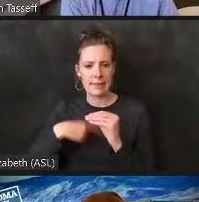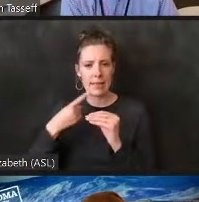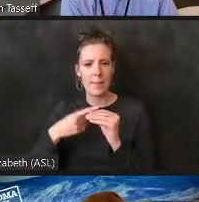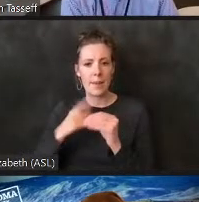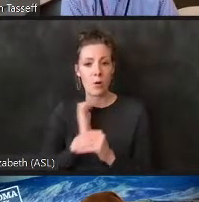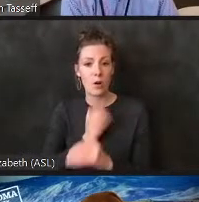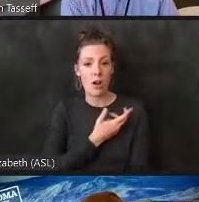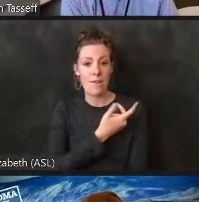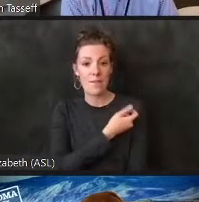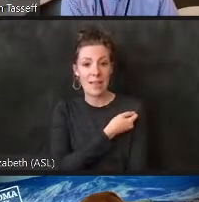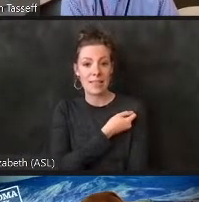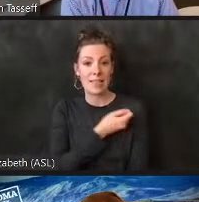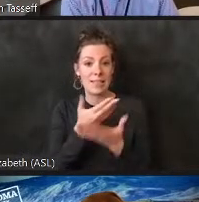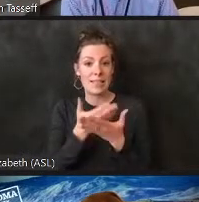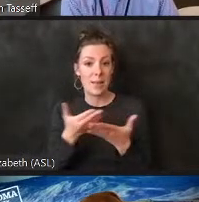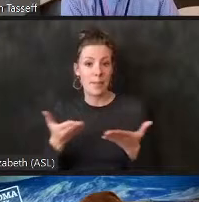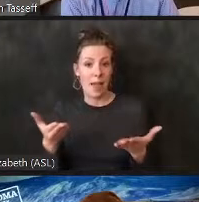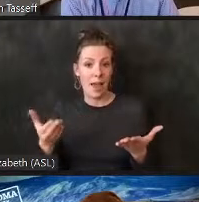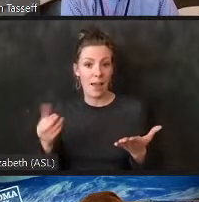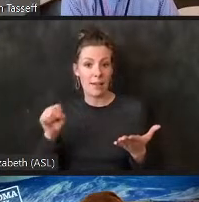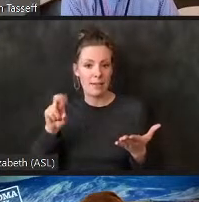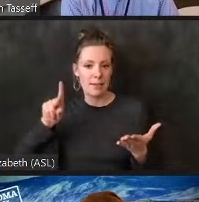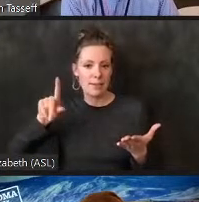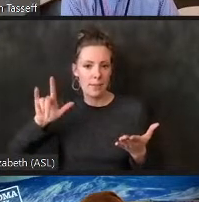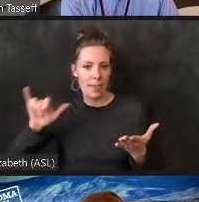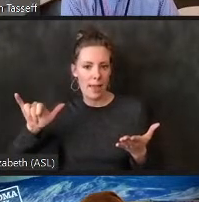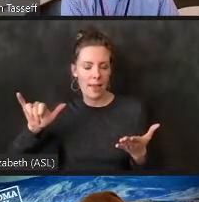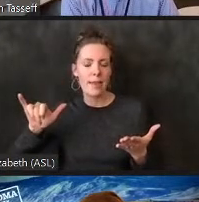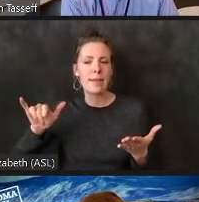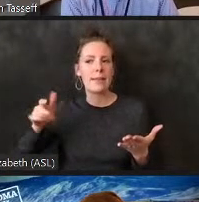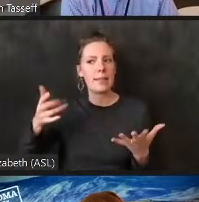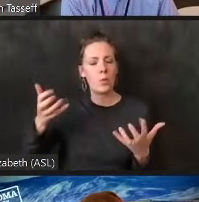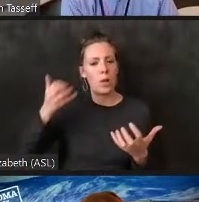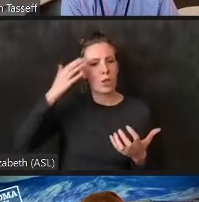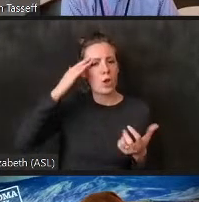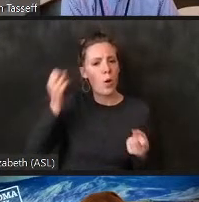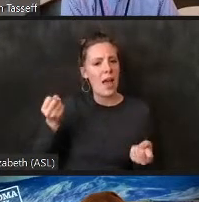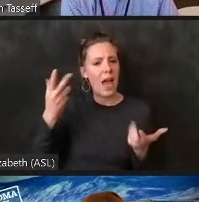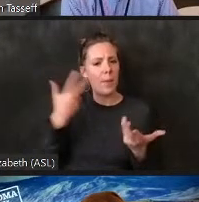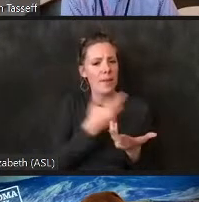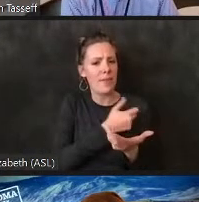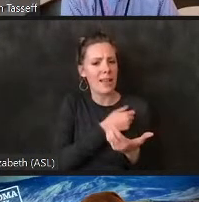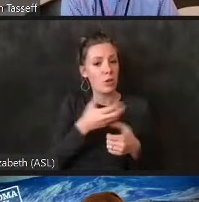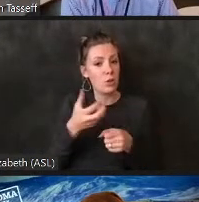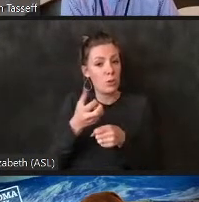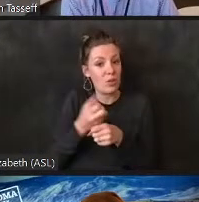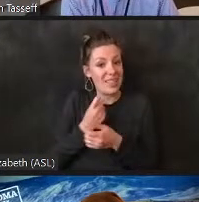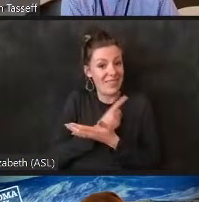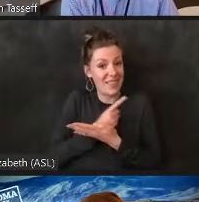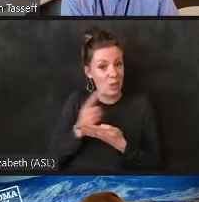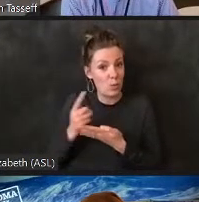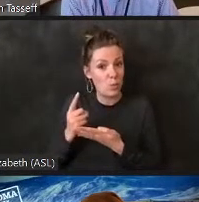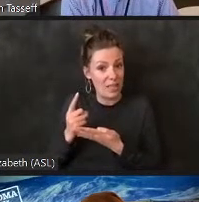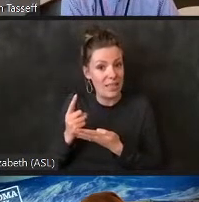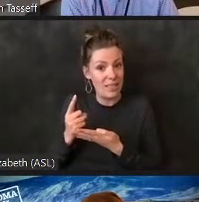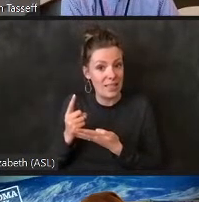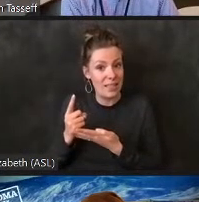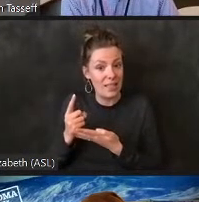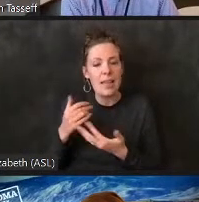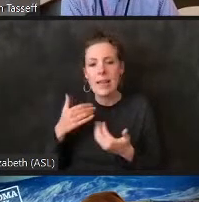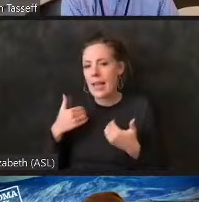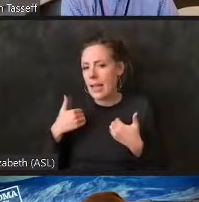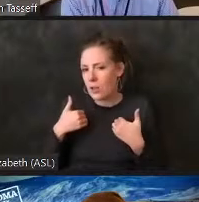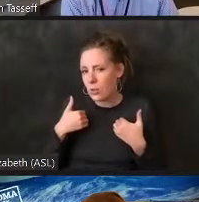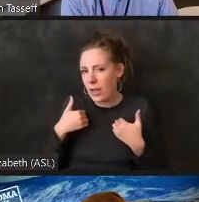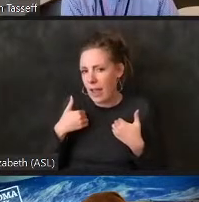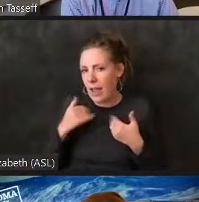vaccine supply. Phil Barber estaba preguntando acerca de nuestro de cuántas vacunas hemos recibido